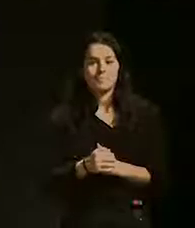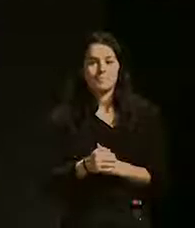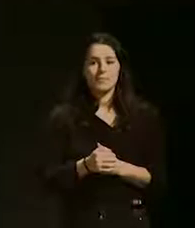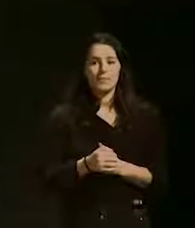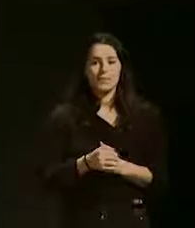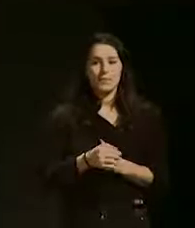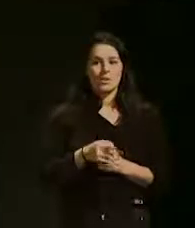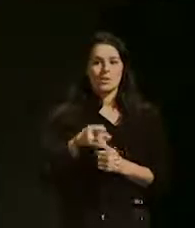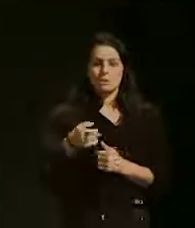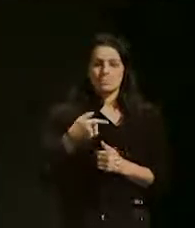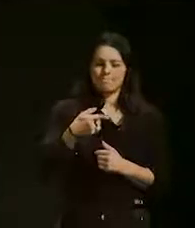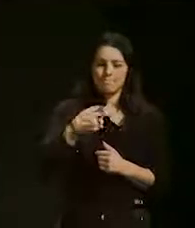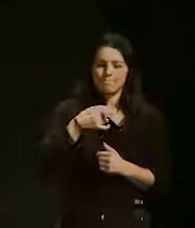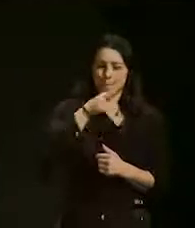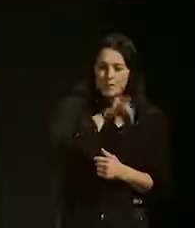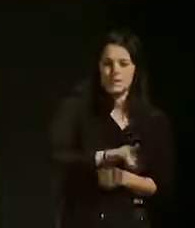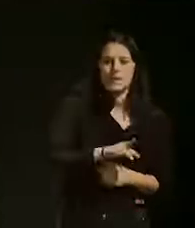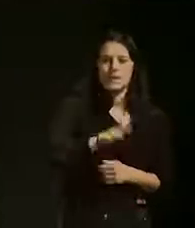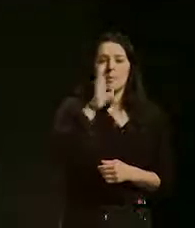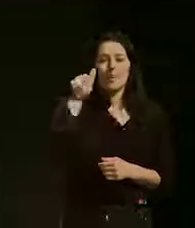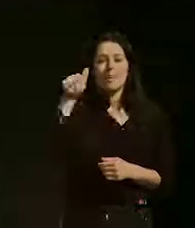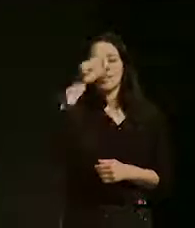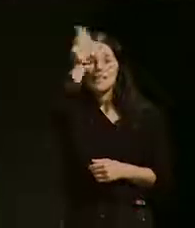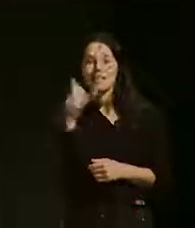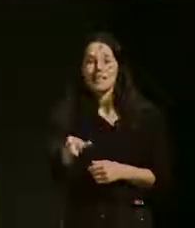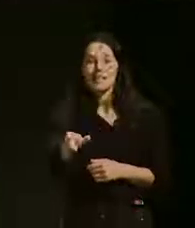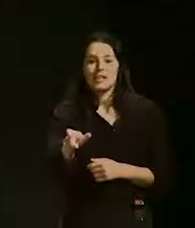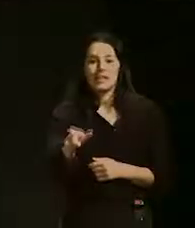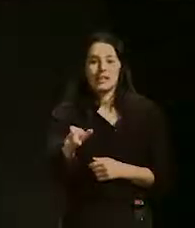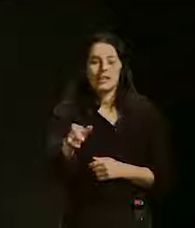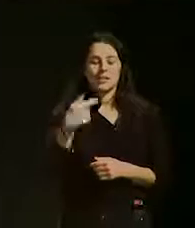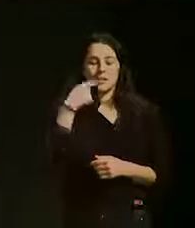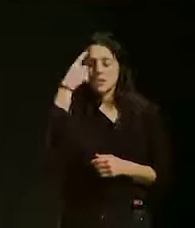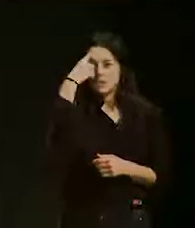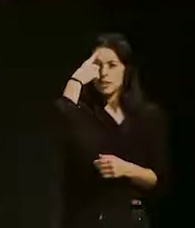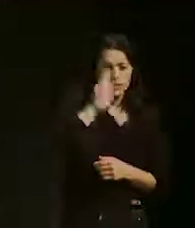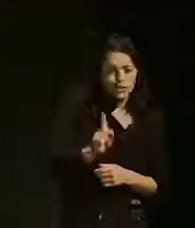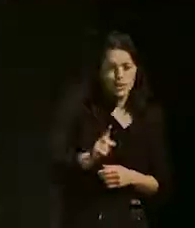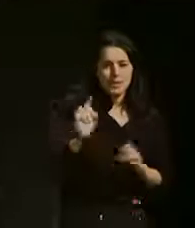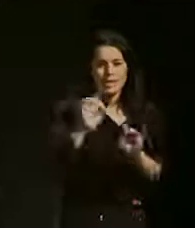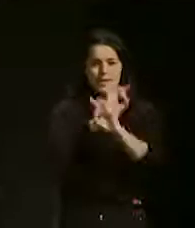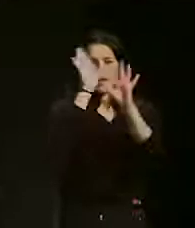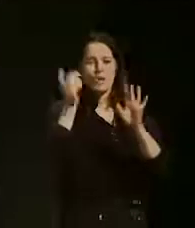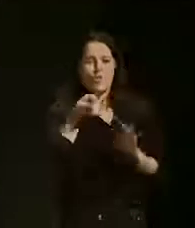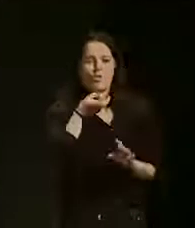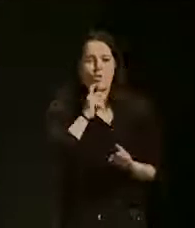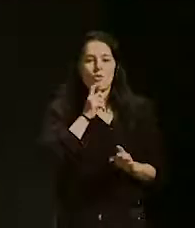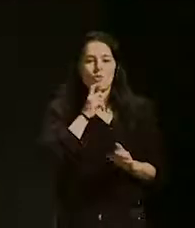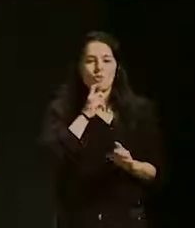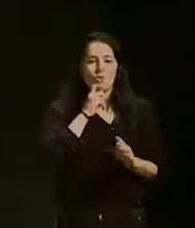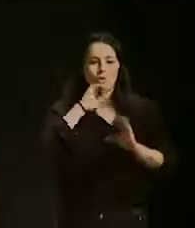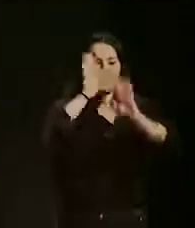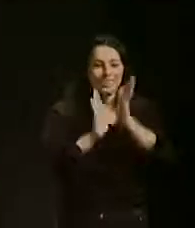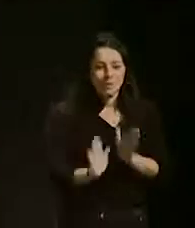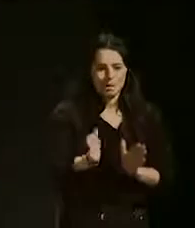estaba muy rara y en Italia no teníamos ninguno que tenía claro cómo seguirla.